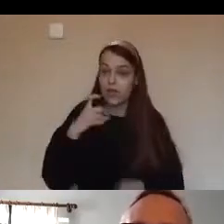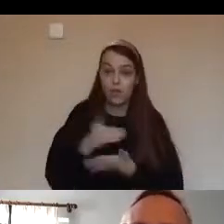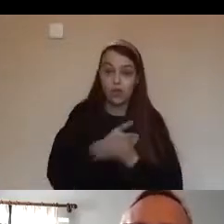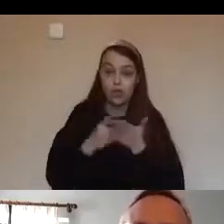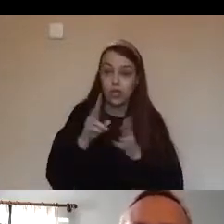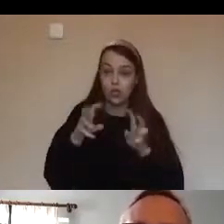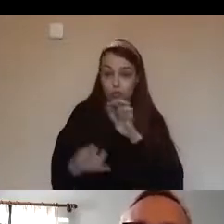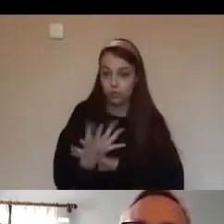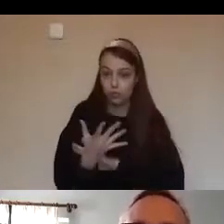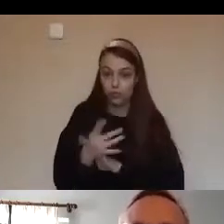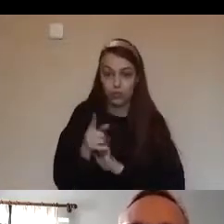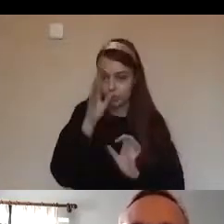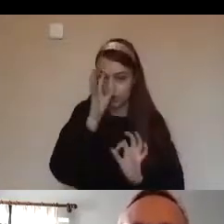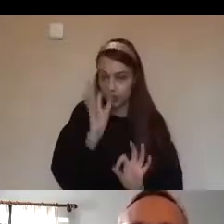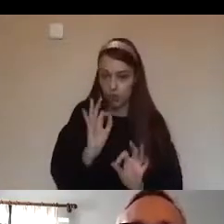está claro.